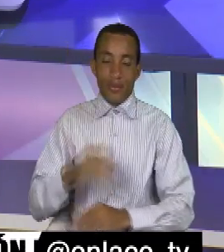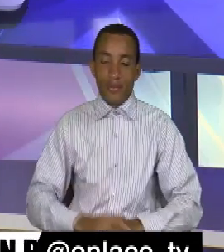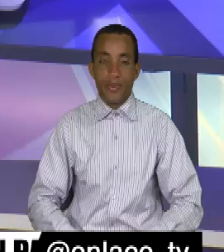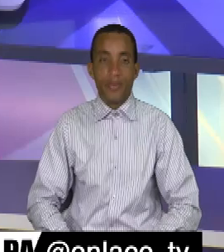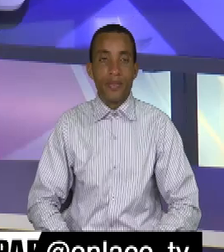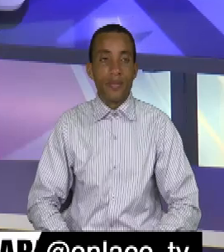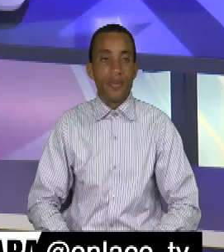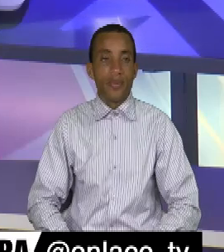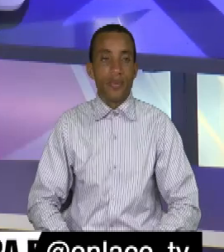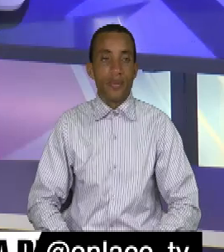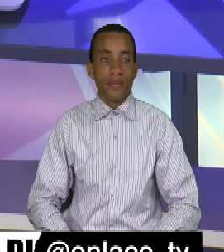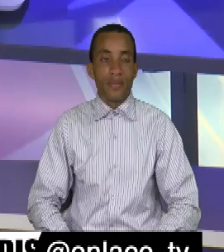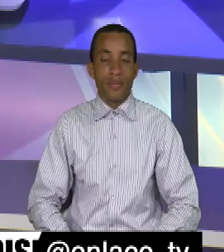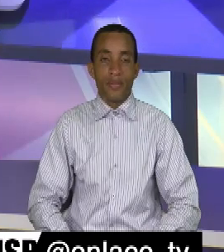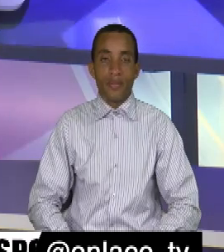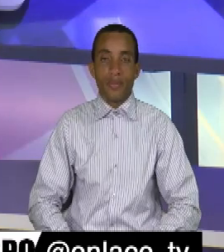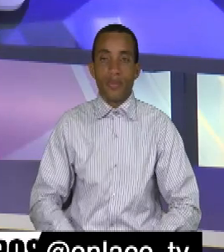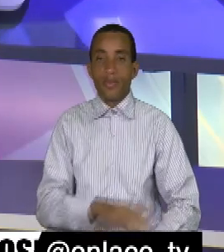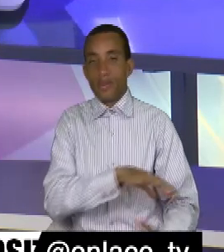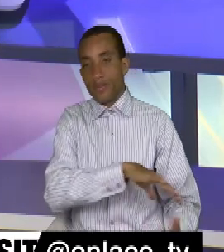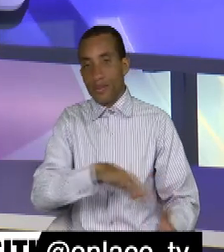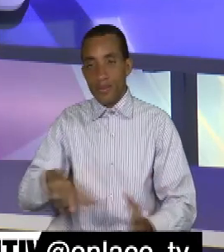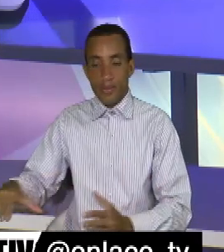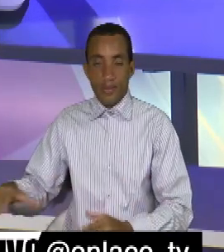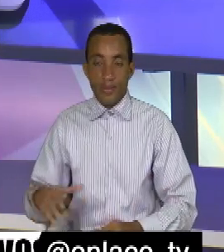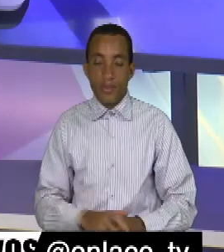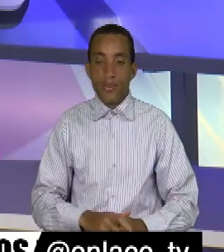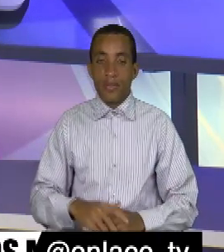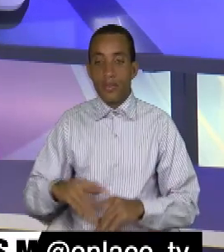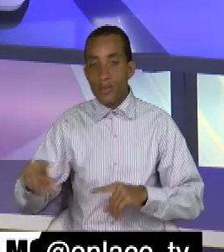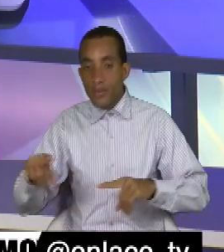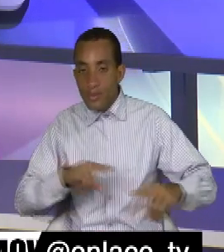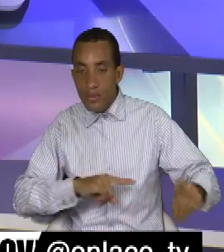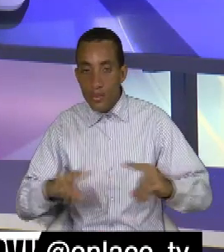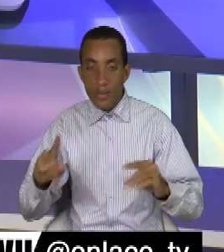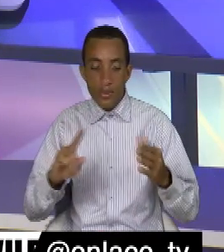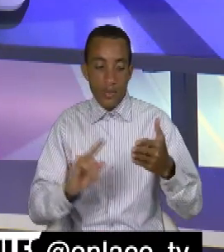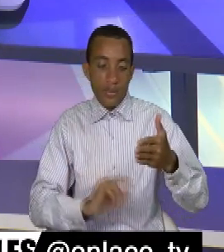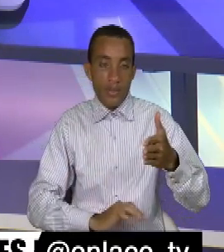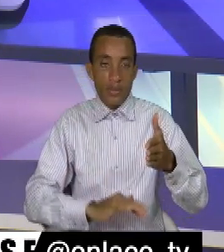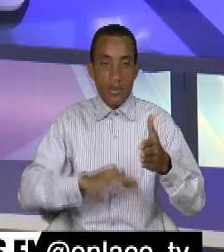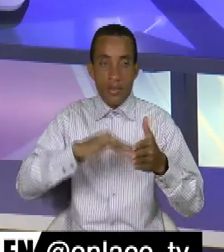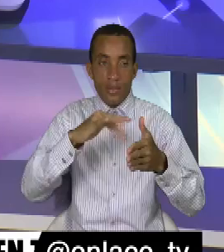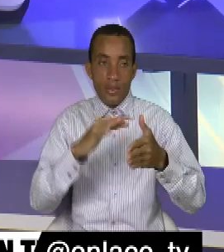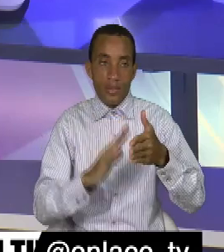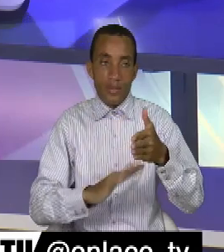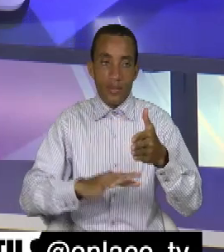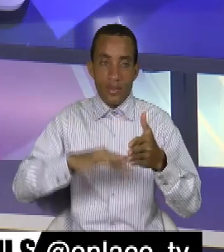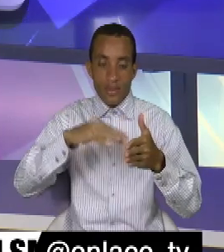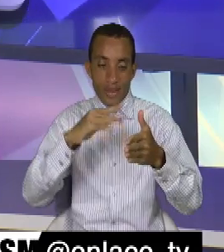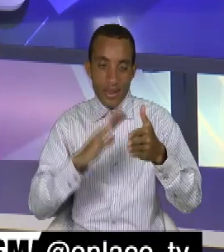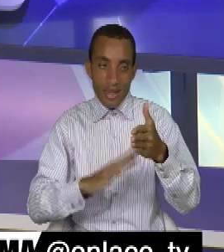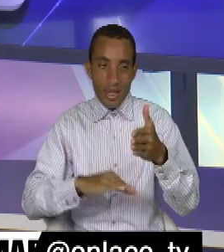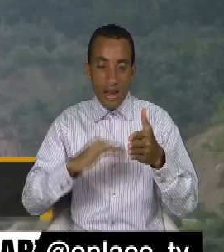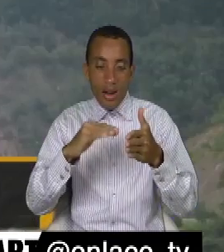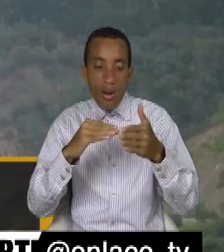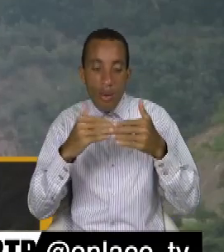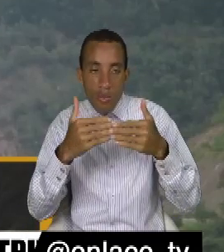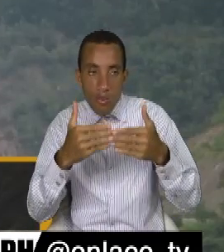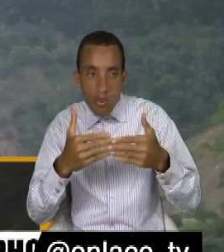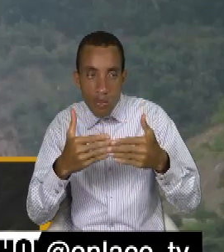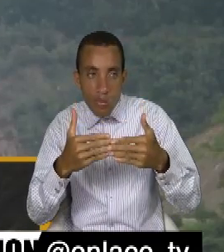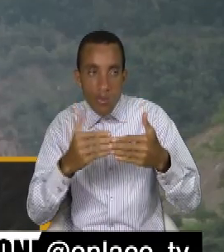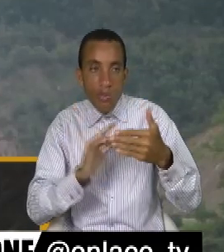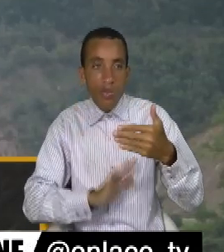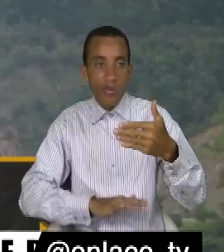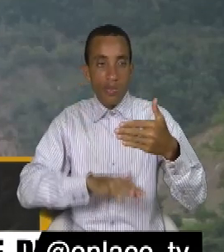El gerente de la represa de Hidrosogamoso asegura que el embalse Topocoro no tiene grietas y que su funcionamiento es normal. Juan Esteban